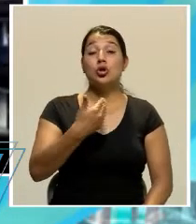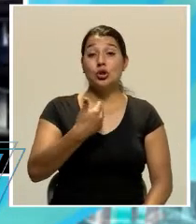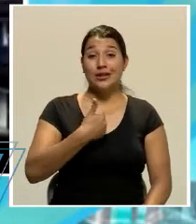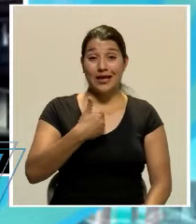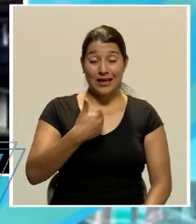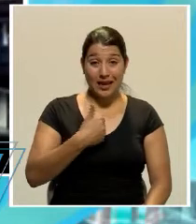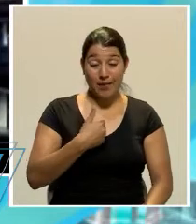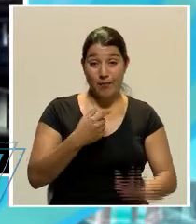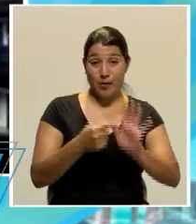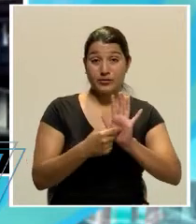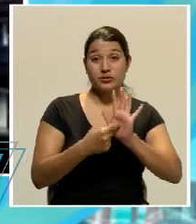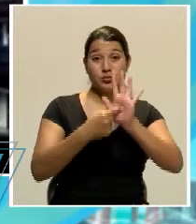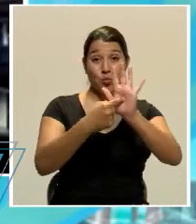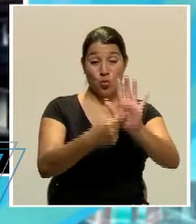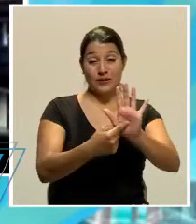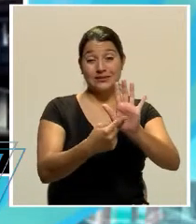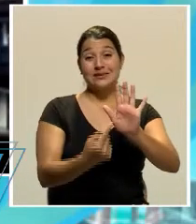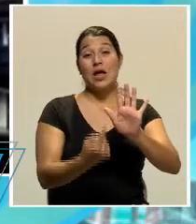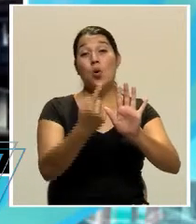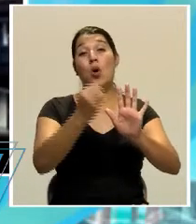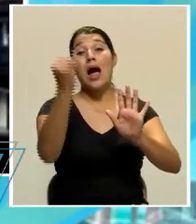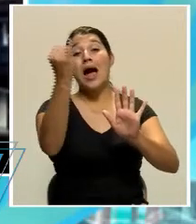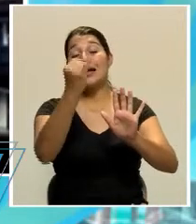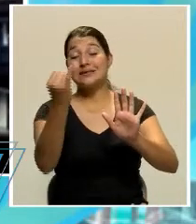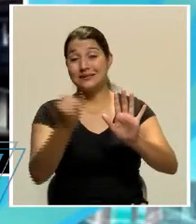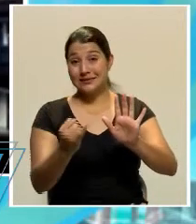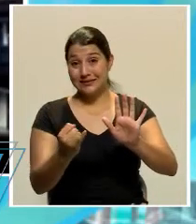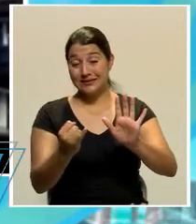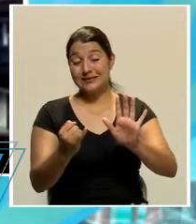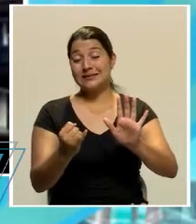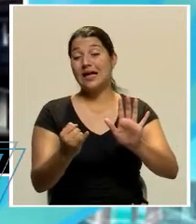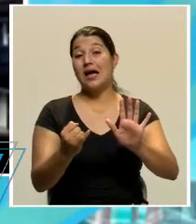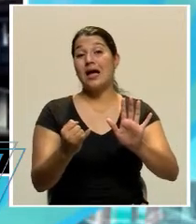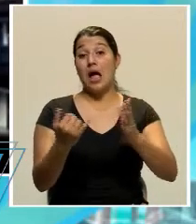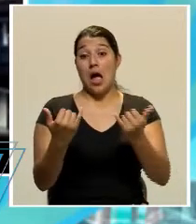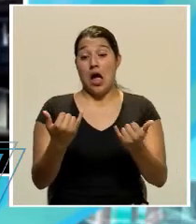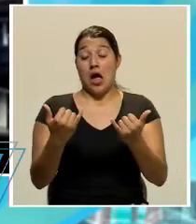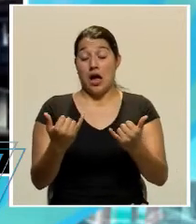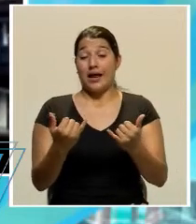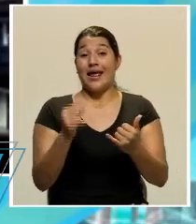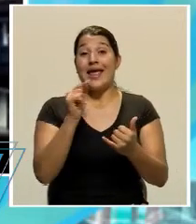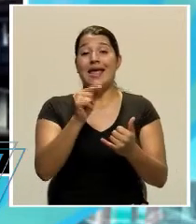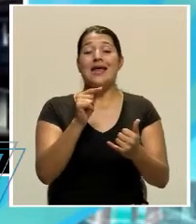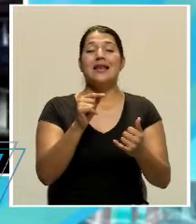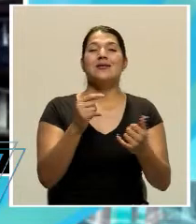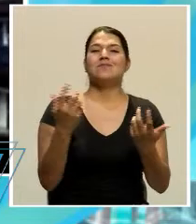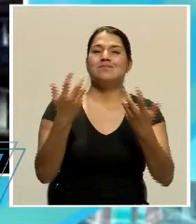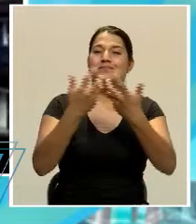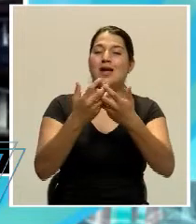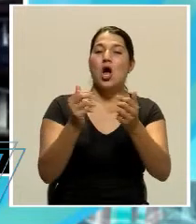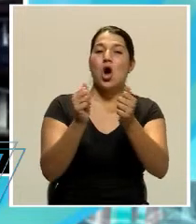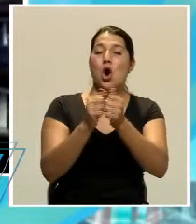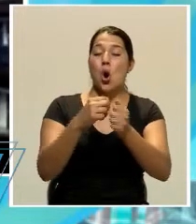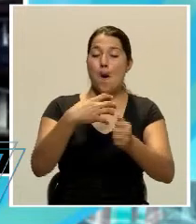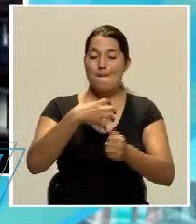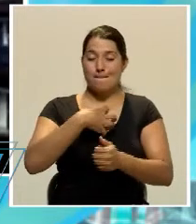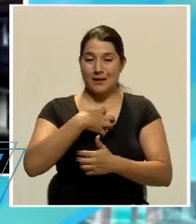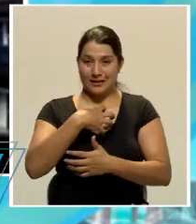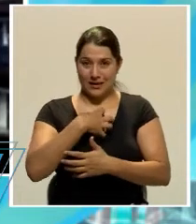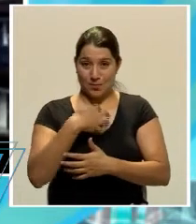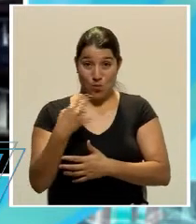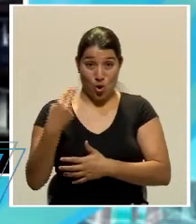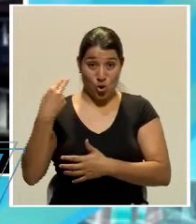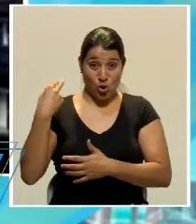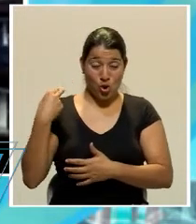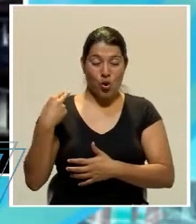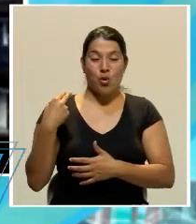una exhibición de un artista contemporáneo que dialoga con el patrimonio, en este caso